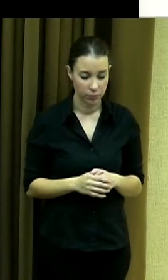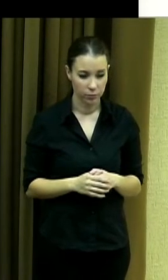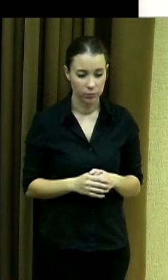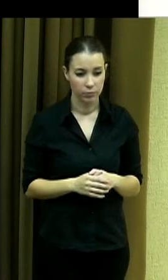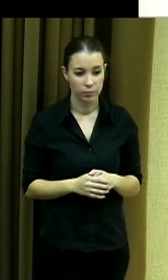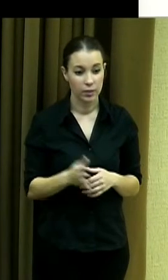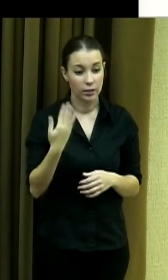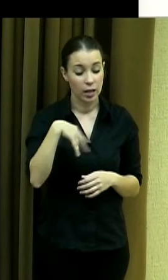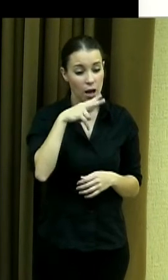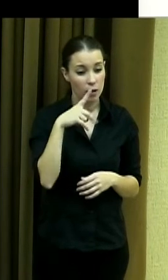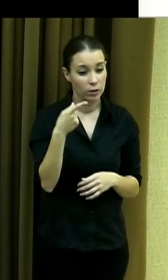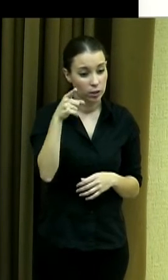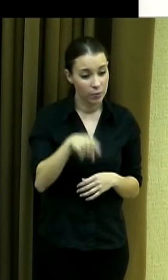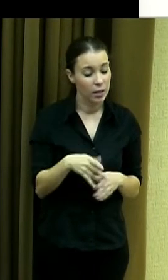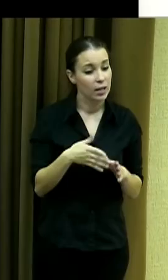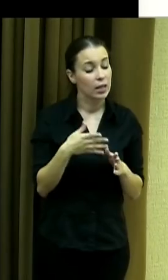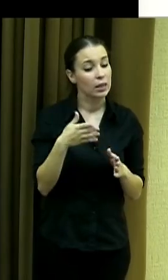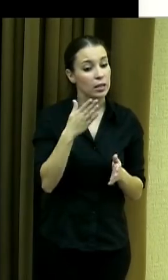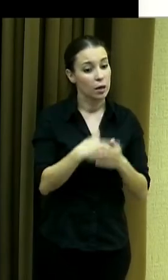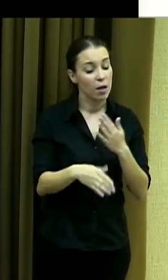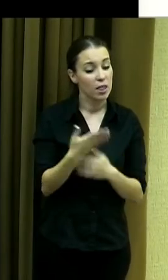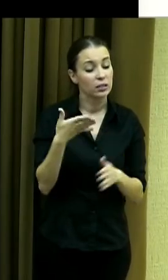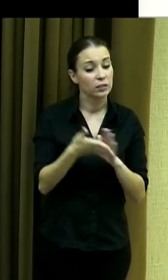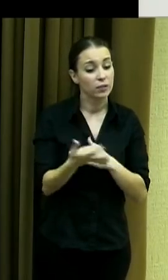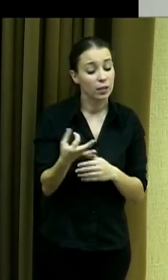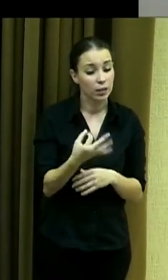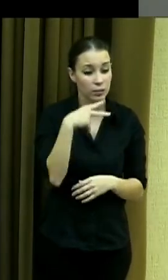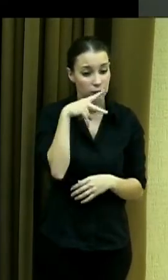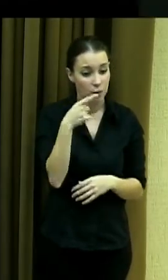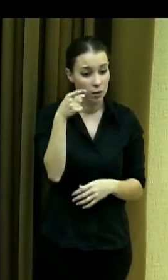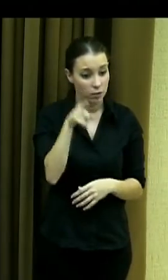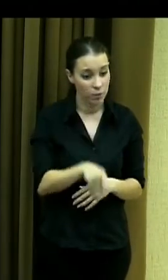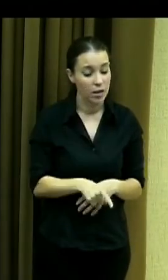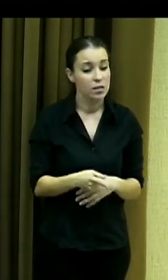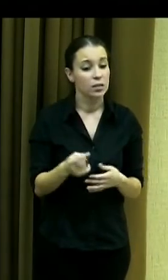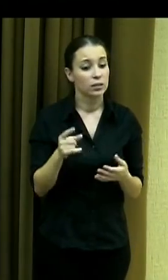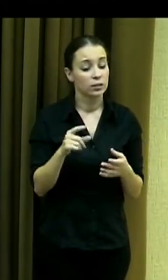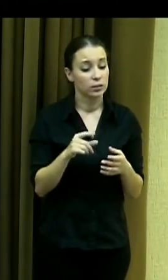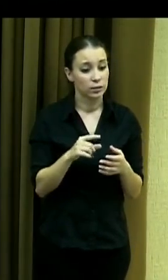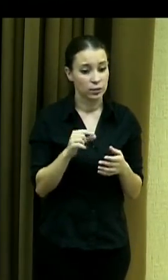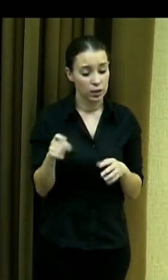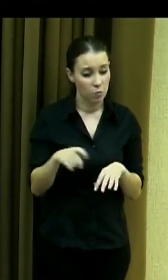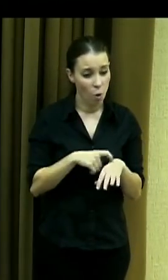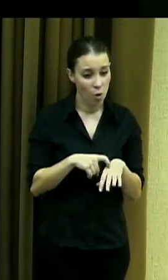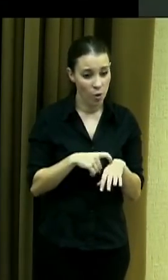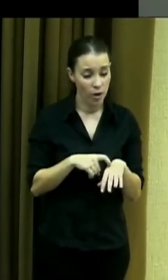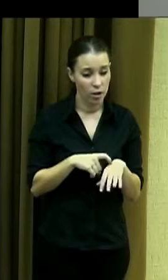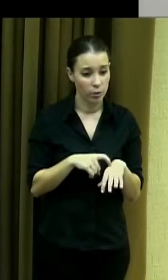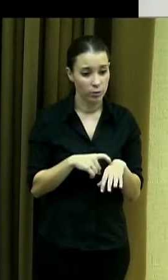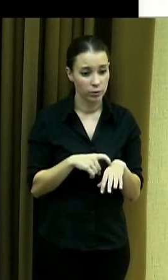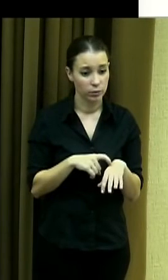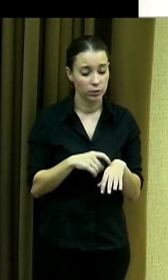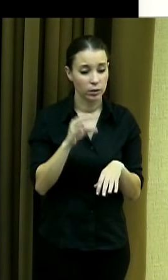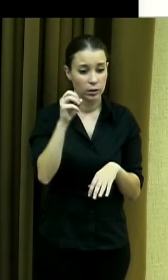Ya se ha hablado también qué significa discapacidad, se ha hablado del modelo de